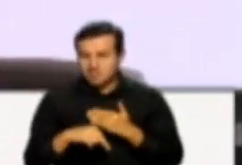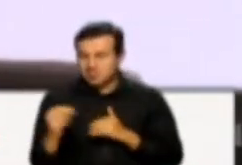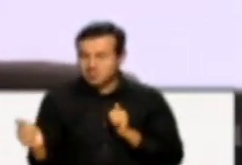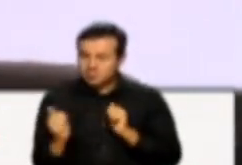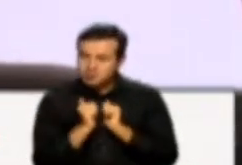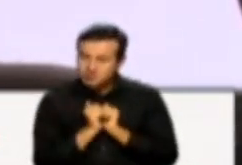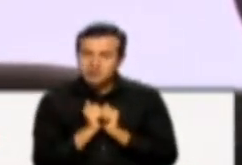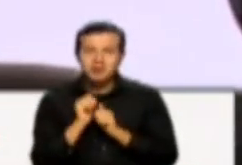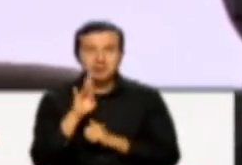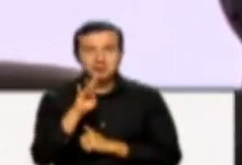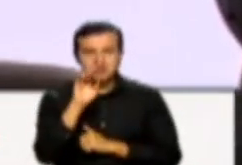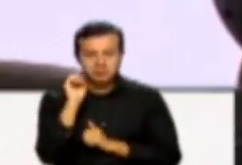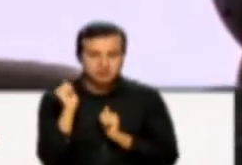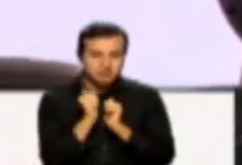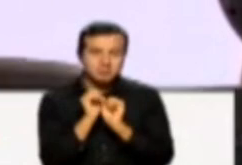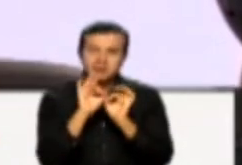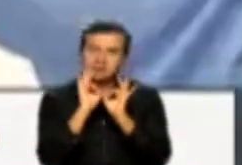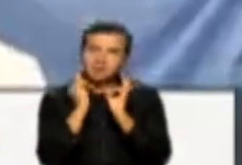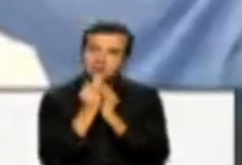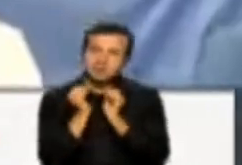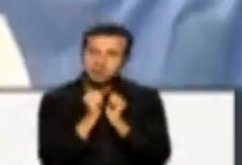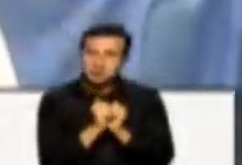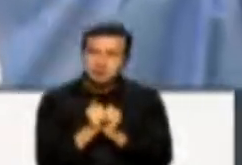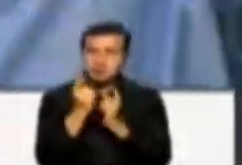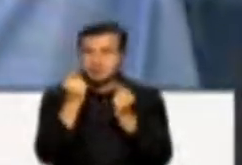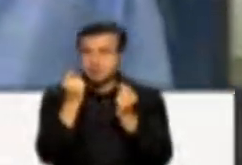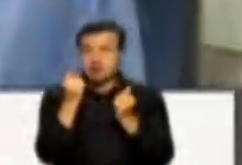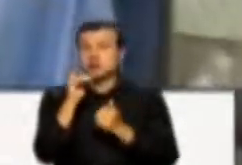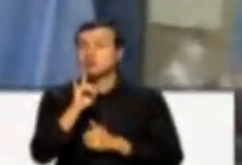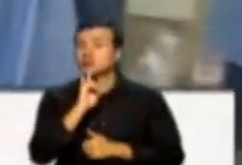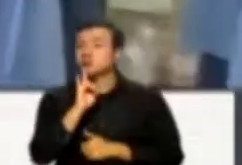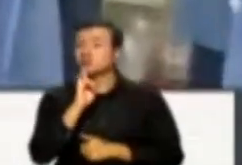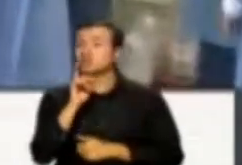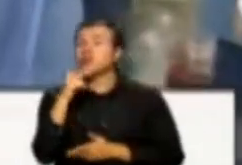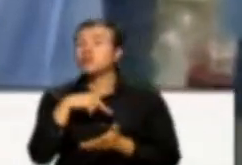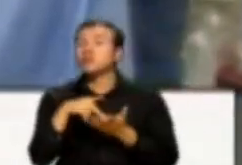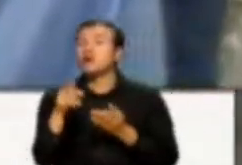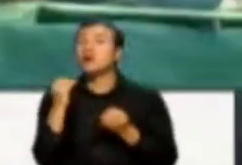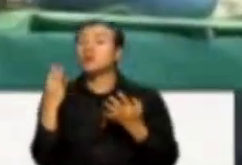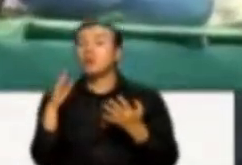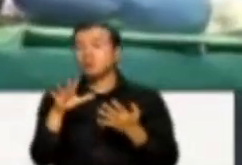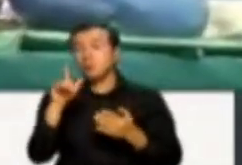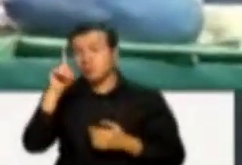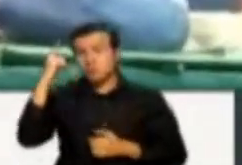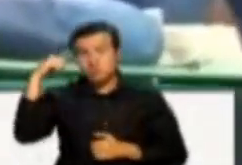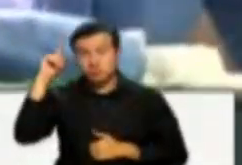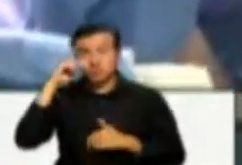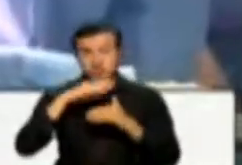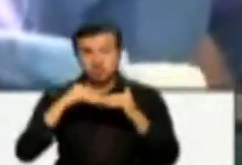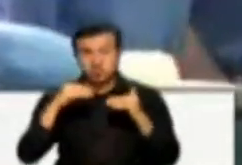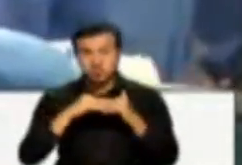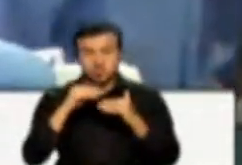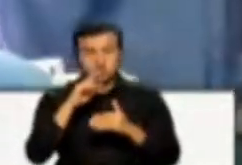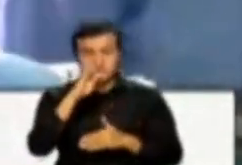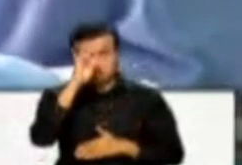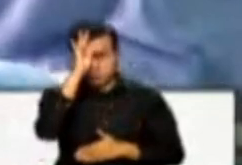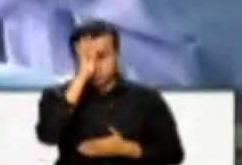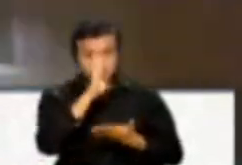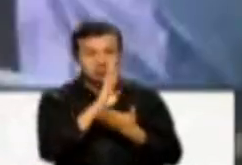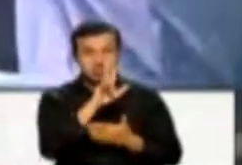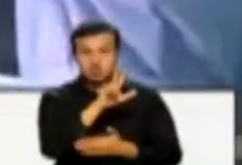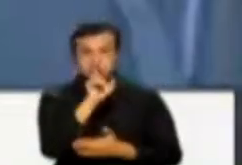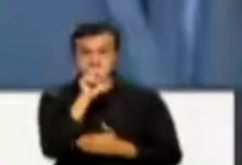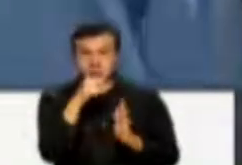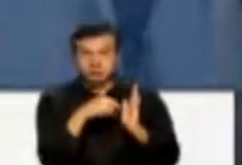con mi esposo con familia el costo en eeuu de esta intervención bordea el millón de dólares y en el h camps invirtieron